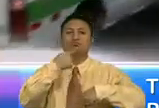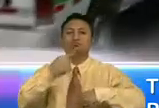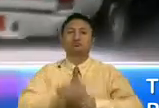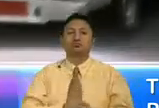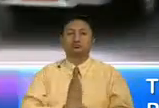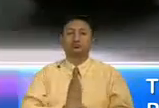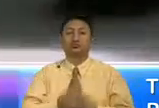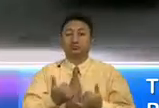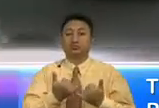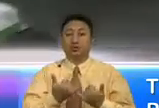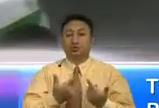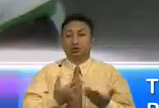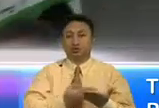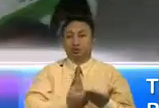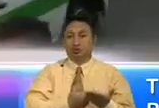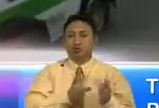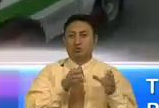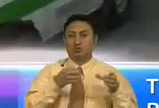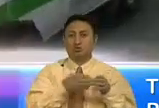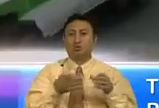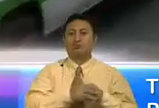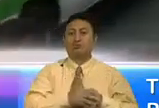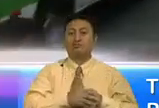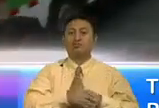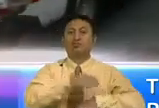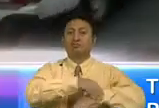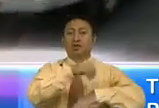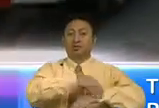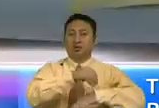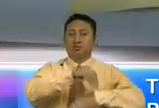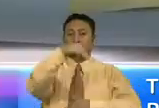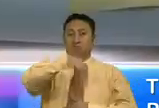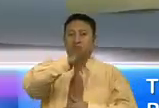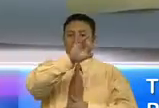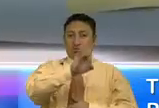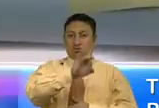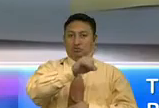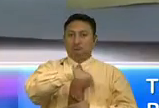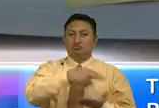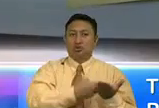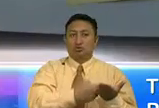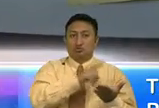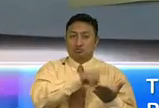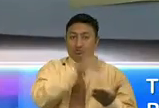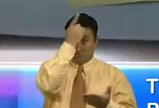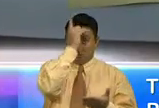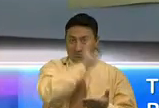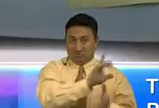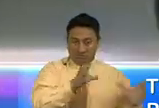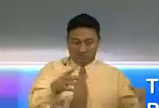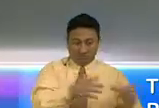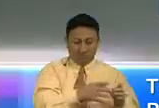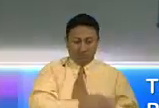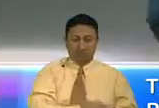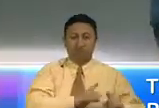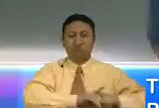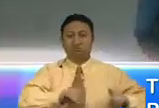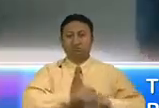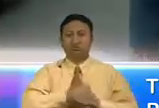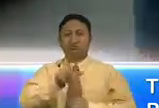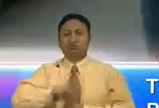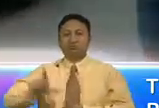que mantendrán una reunión gremial en la ciudad de Quevedo este martes 8 de enero. Allí se tomarán decisiones, pero mientras tanto, la mañana de este